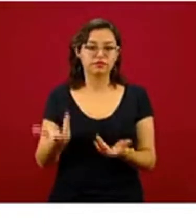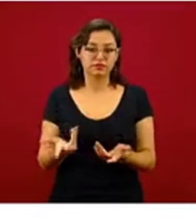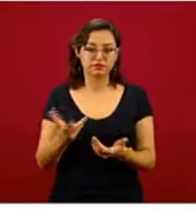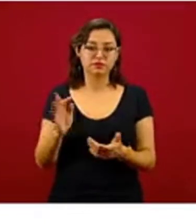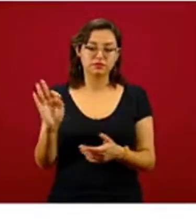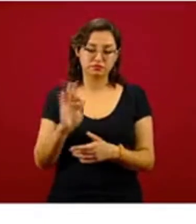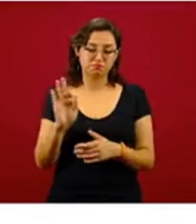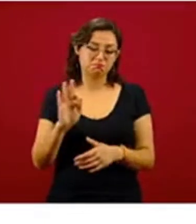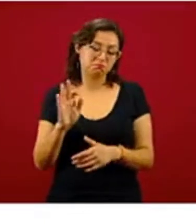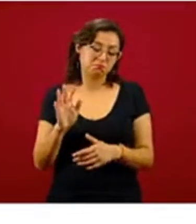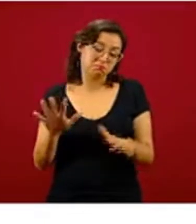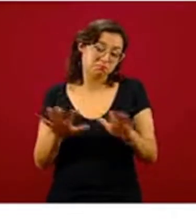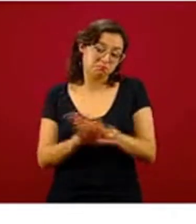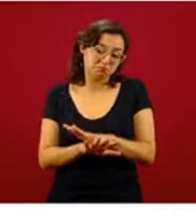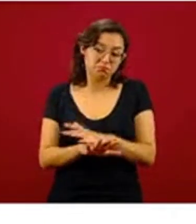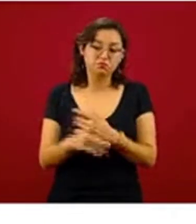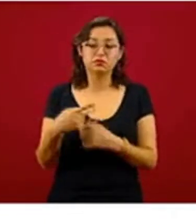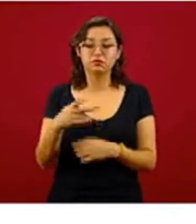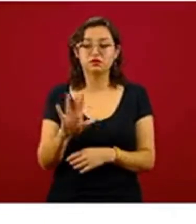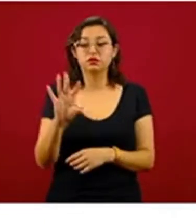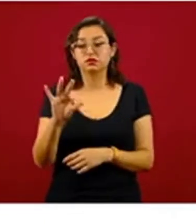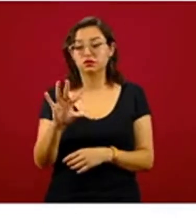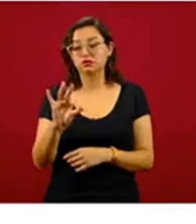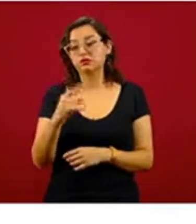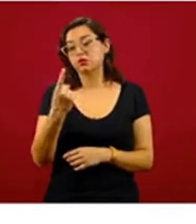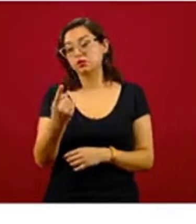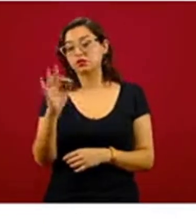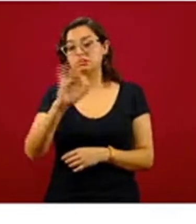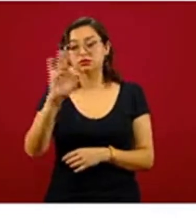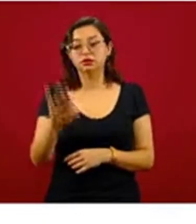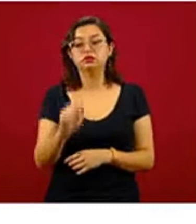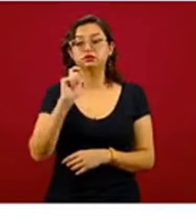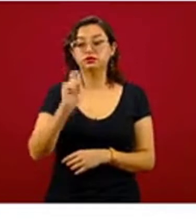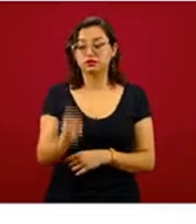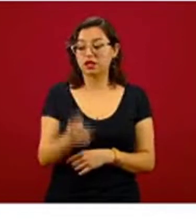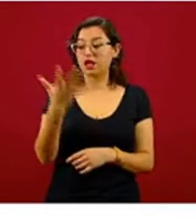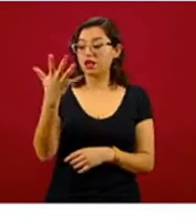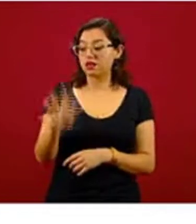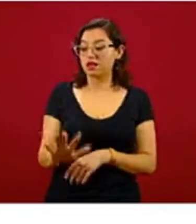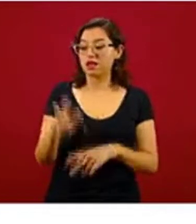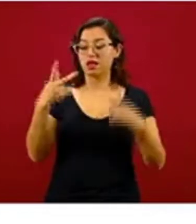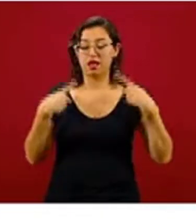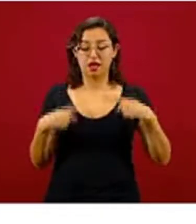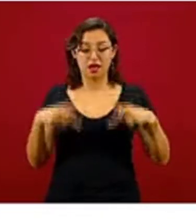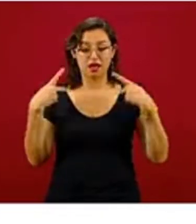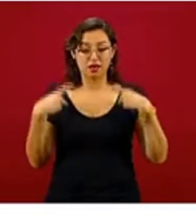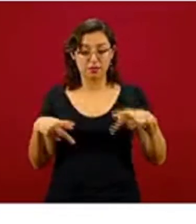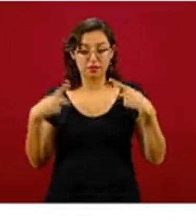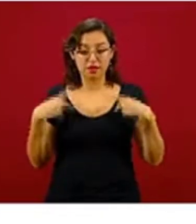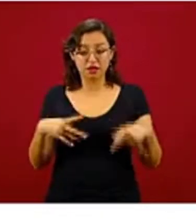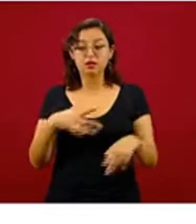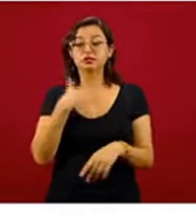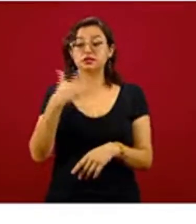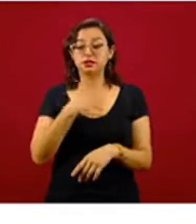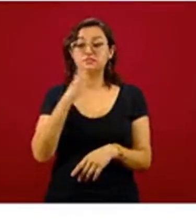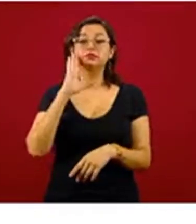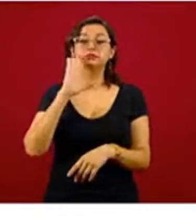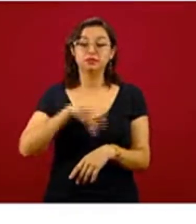nos dirá. Pero un 40-41 nos quiere decir que de cada 10 personas que están desarrollando signos y